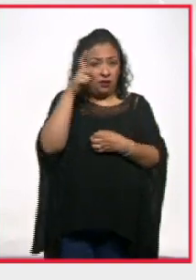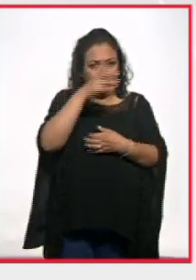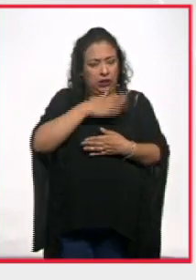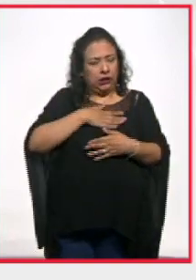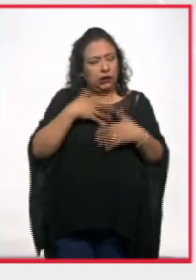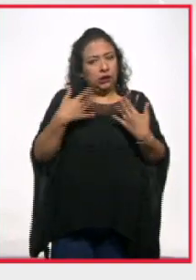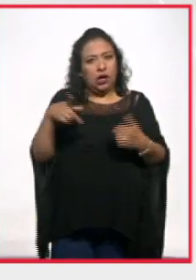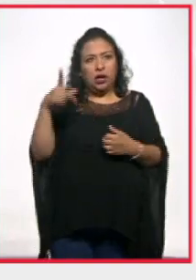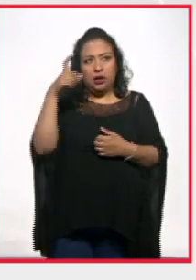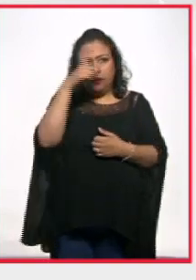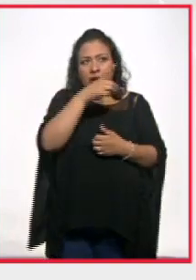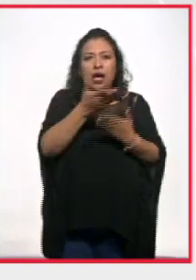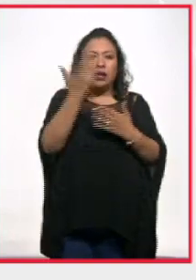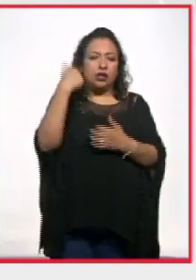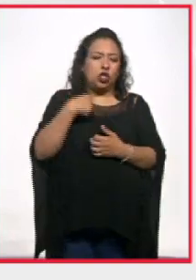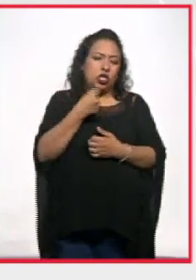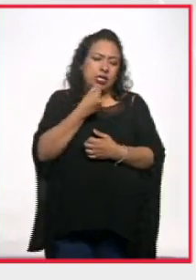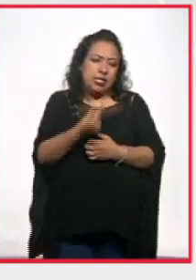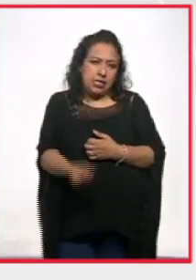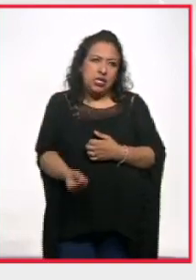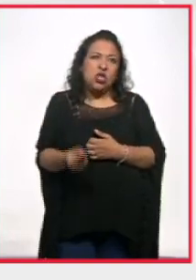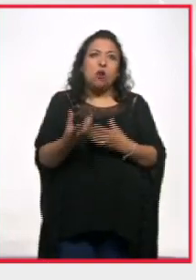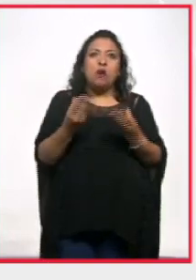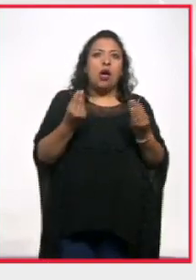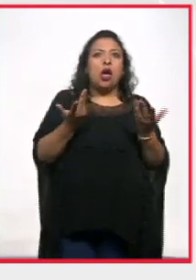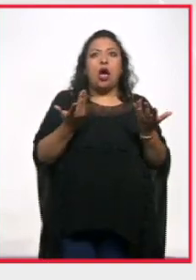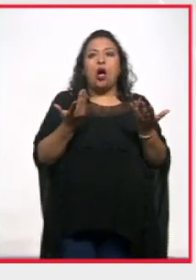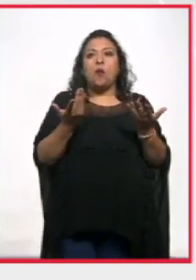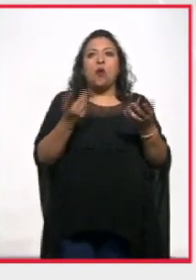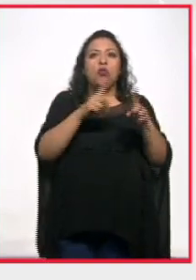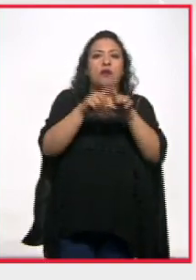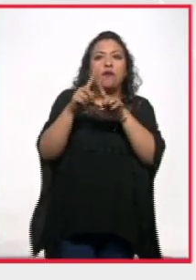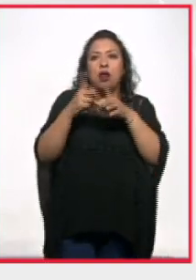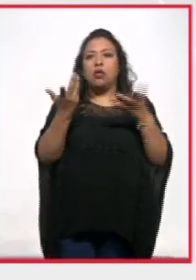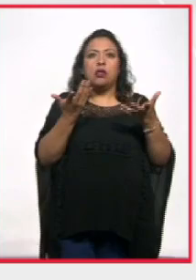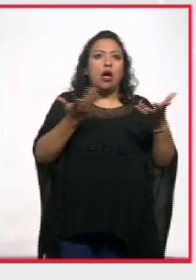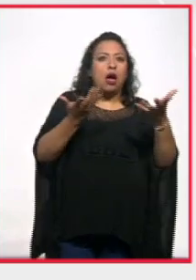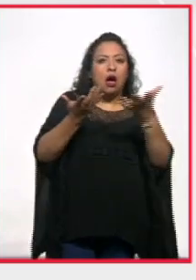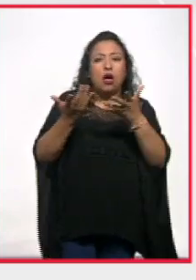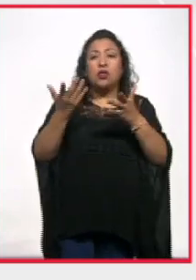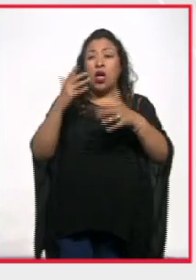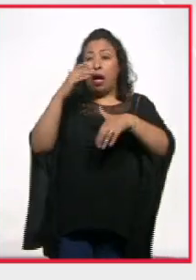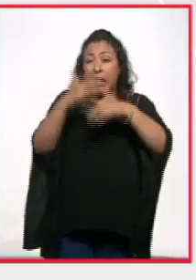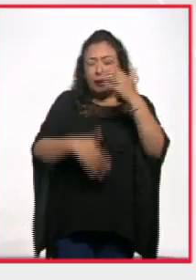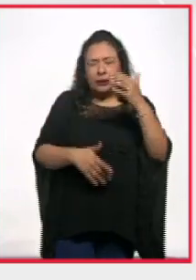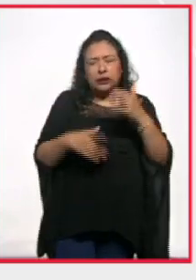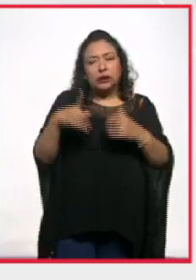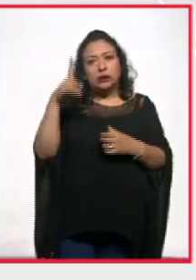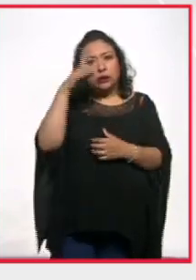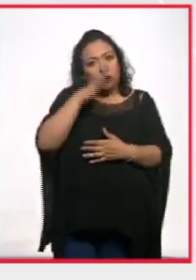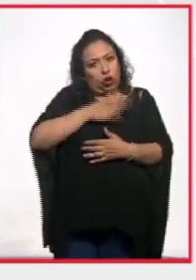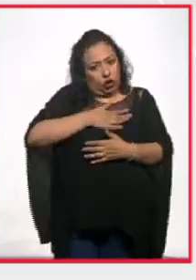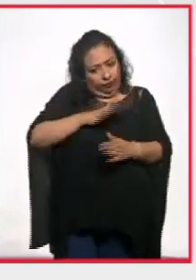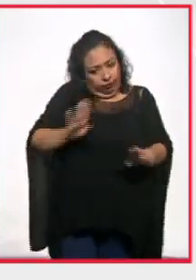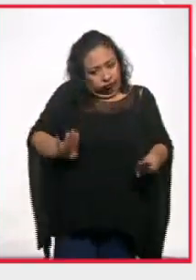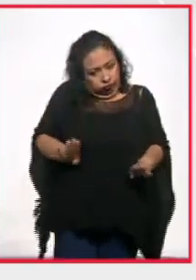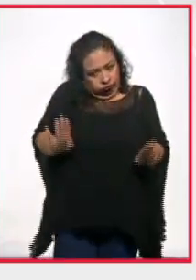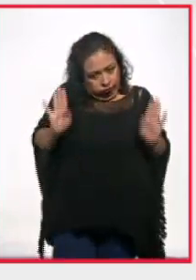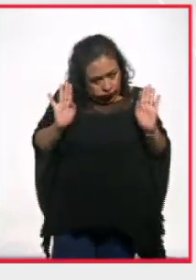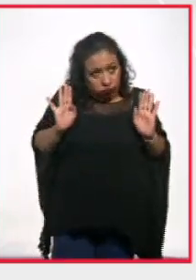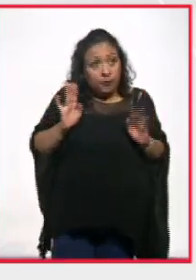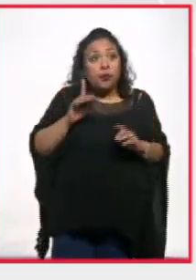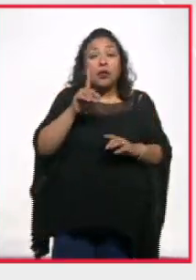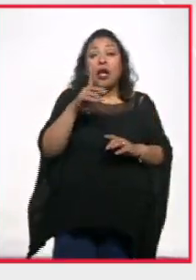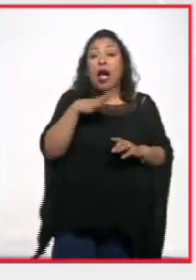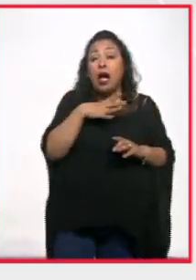mí. Desde que era niño soy hiperactivo, entonces terminar las cosas son difíciles para mí. Y el hacer